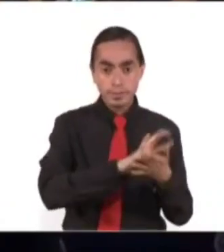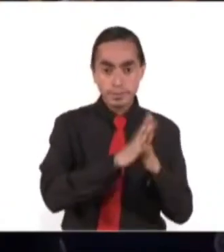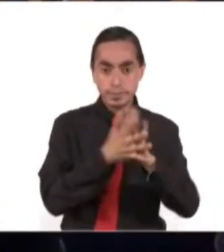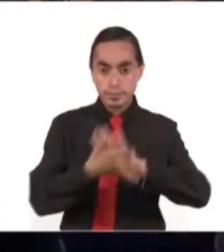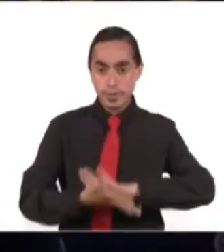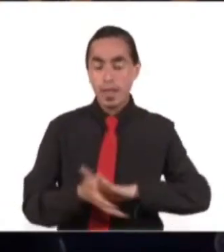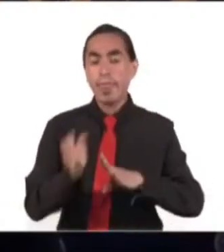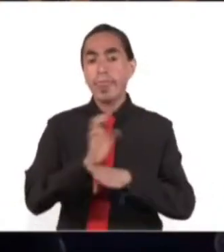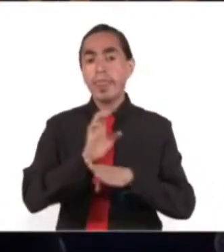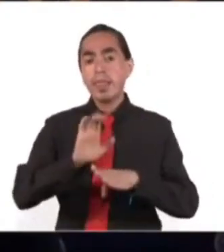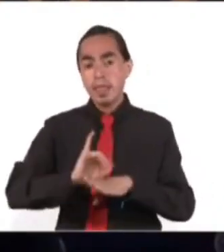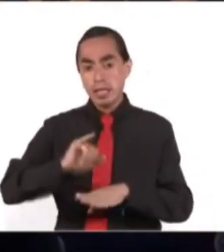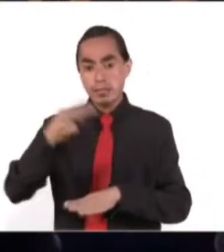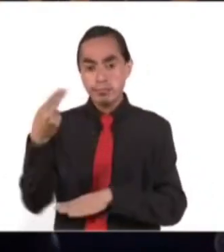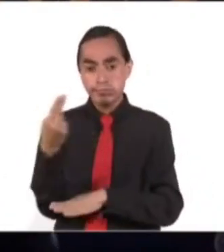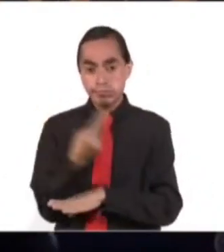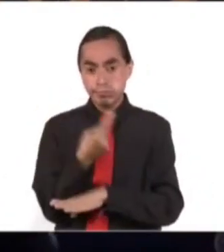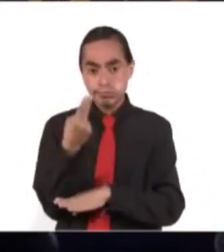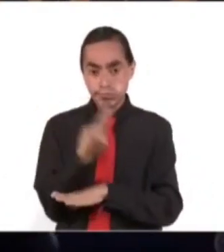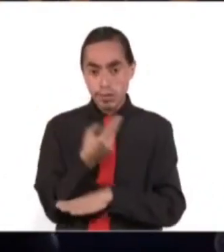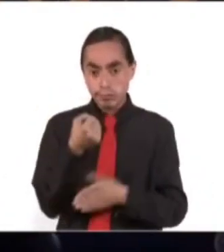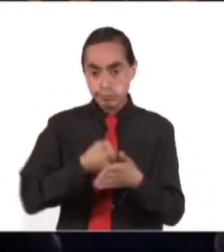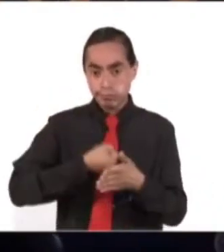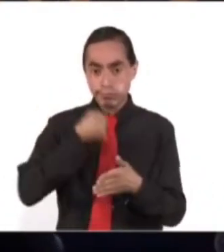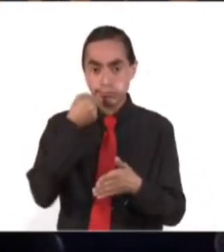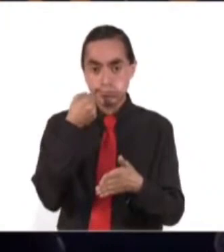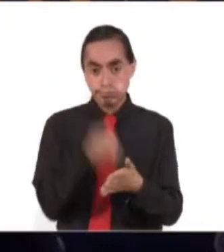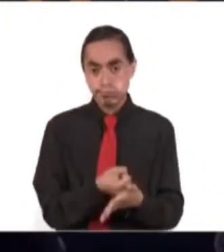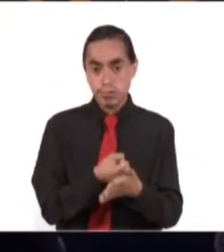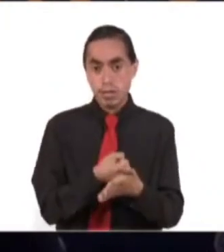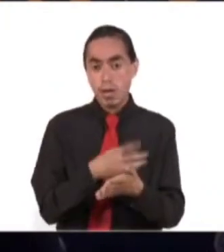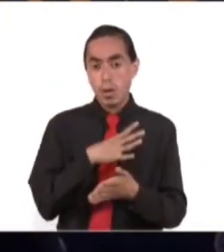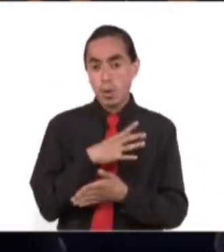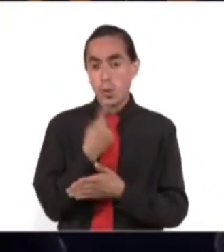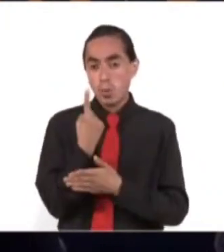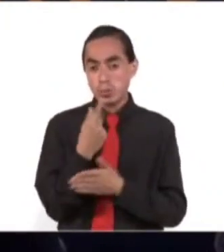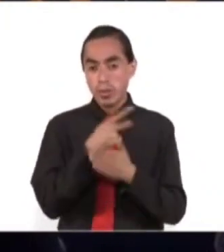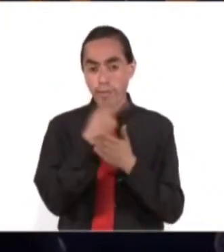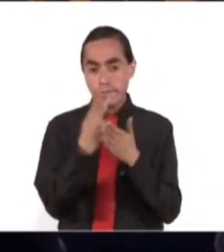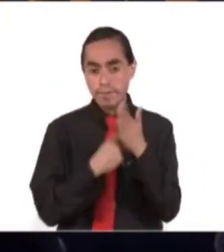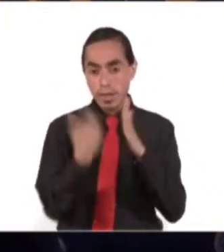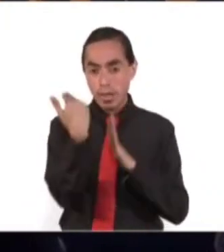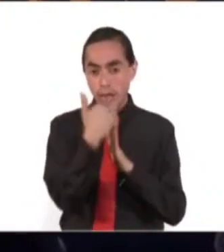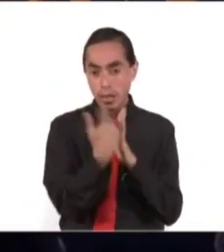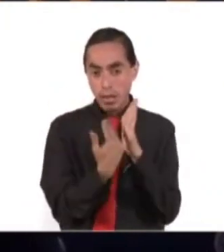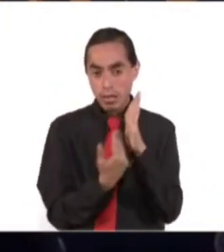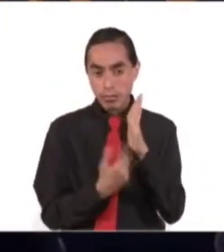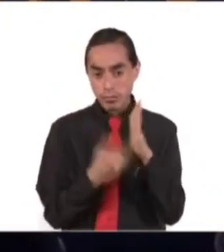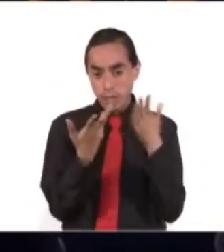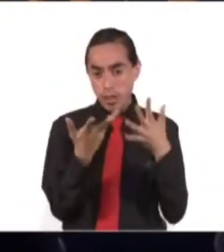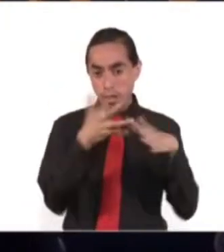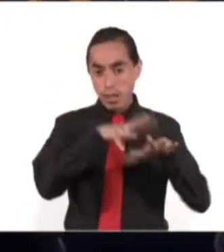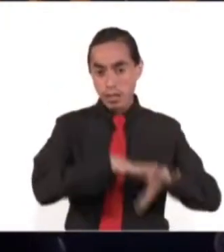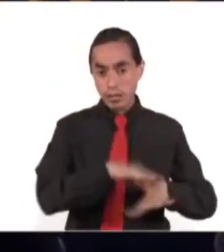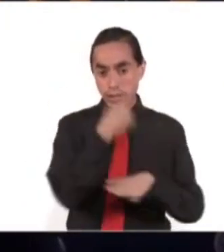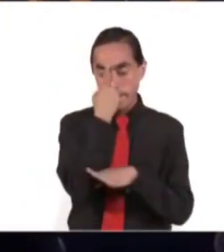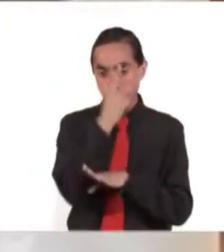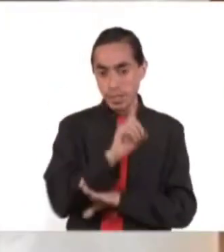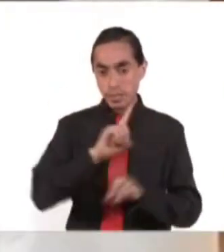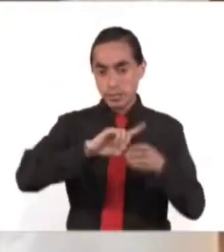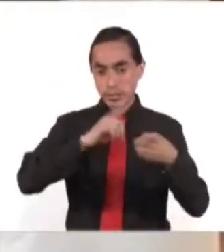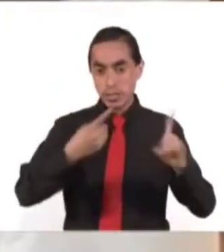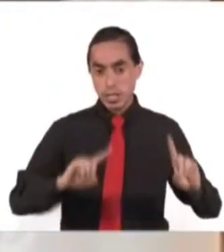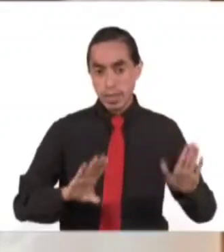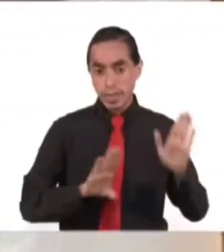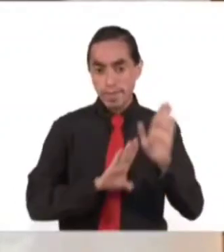suyo indispensable concebir e implementar un modelo integral que facilite su desarrollo de